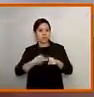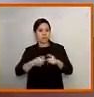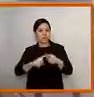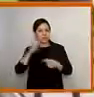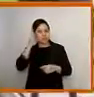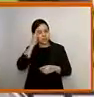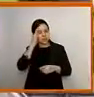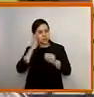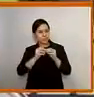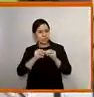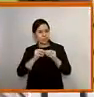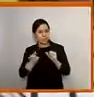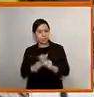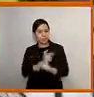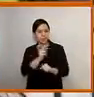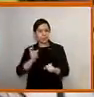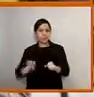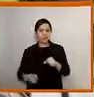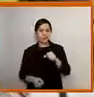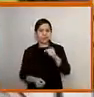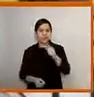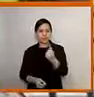el primer dígito seleccionado.